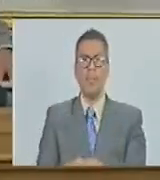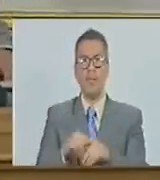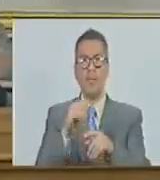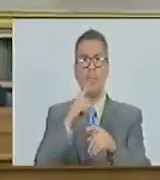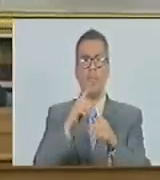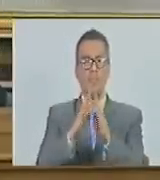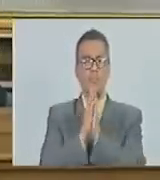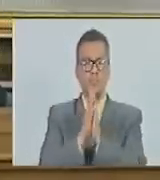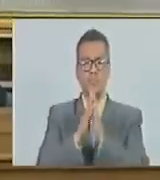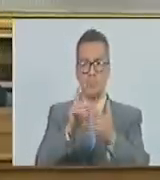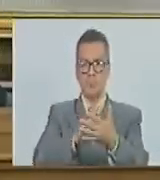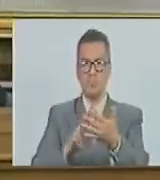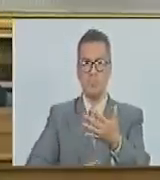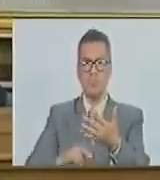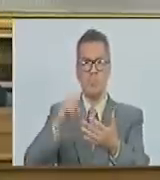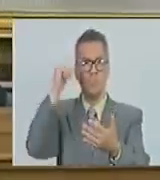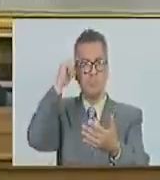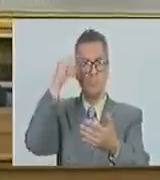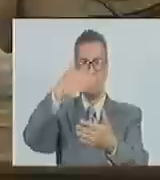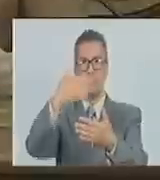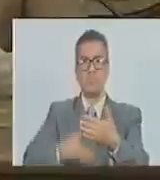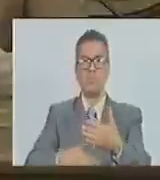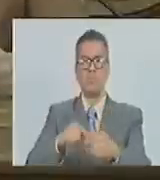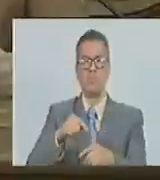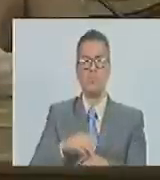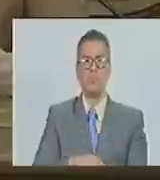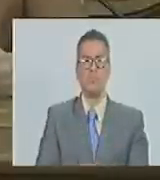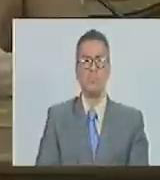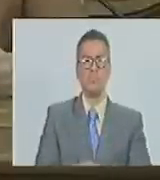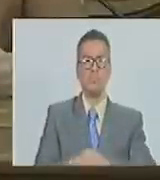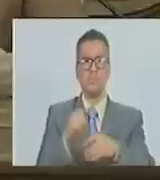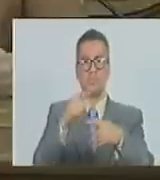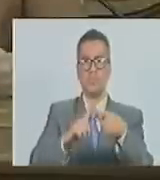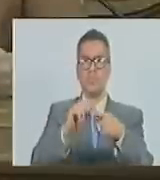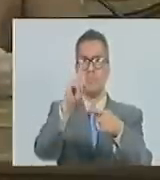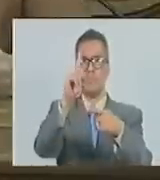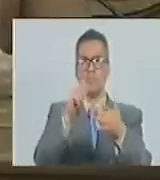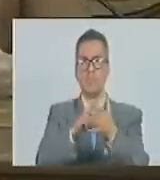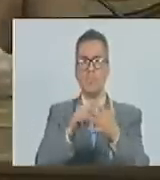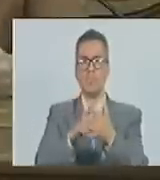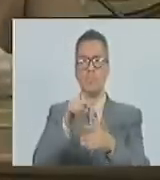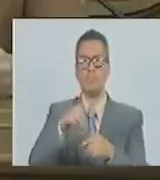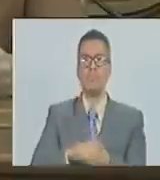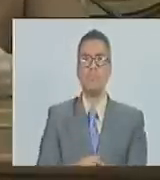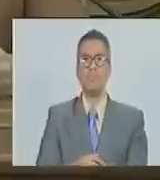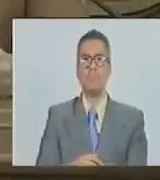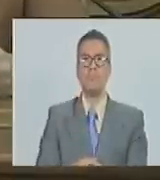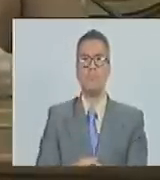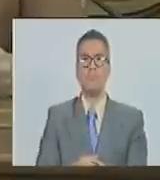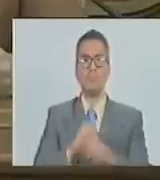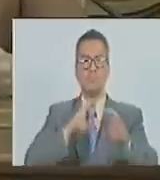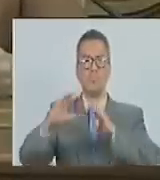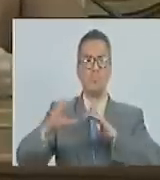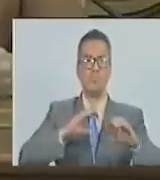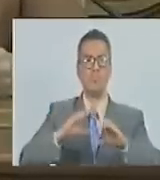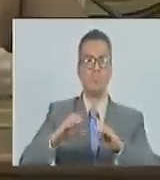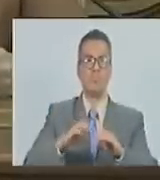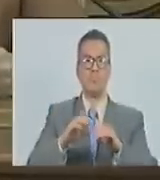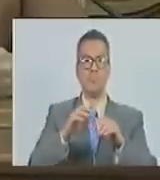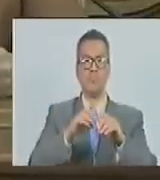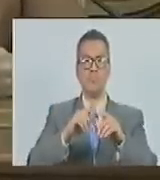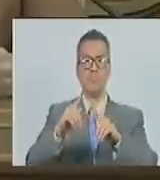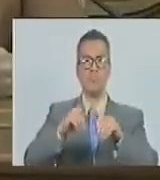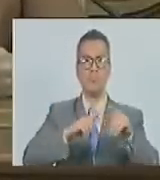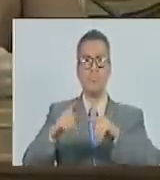sírvase por favor dar lectura a la cuenta. Cuenta punto número uno. Comunicaciones suscritas por